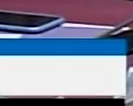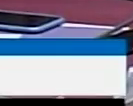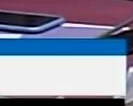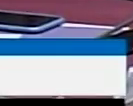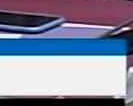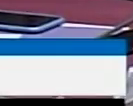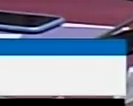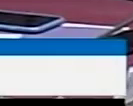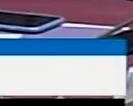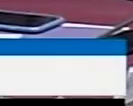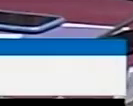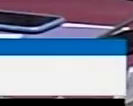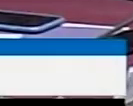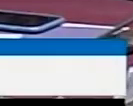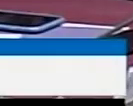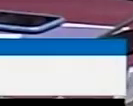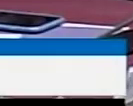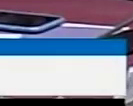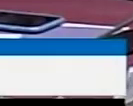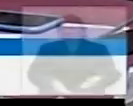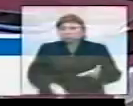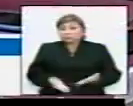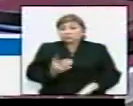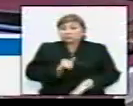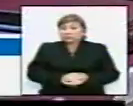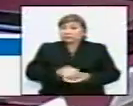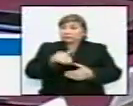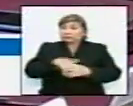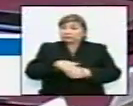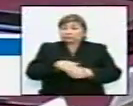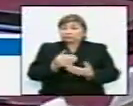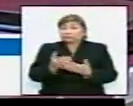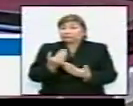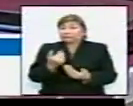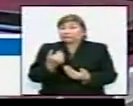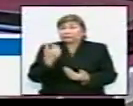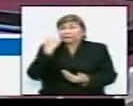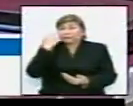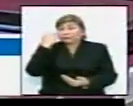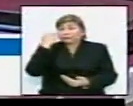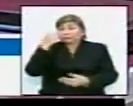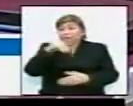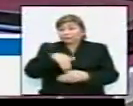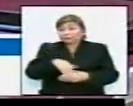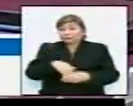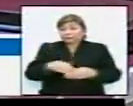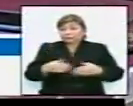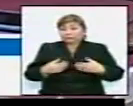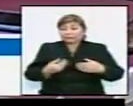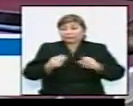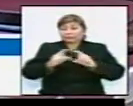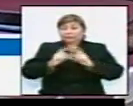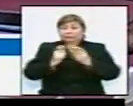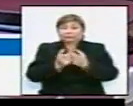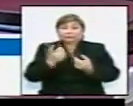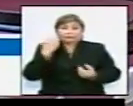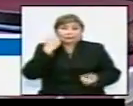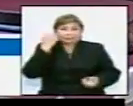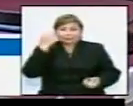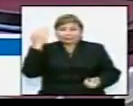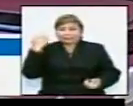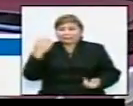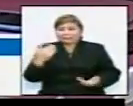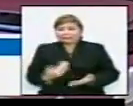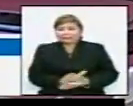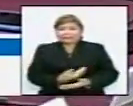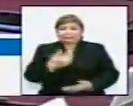confusión, y la elección, en el hipotético caso que se vote por ese antiguo sistema, tendría que ser con los partidos políticos antiguos, y no haría opción a un